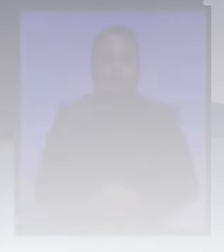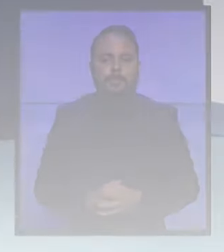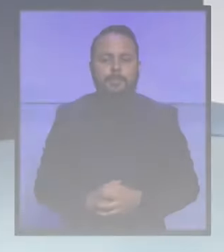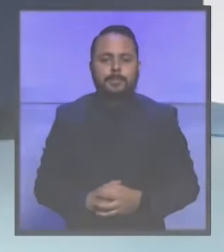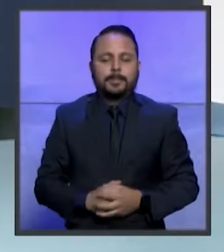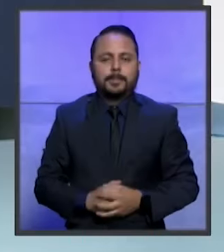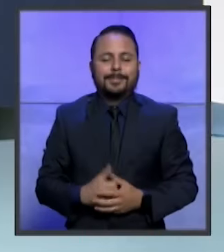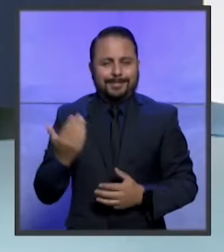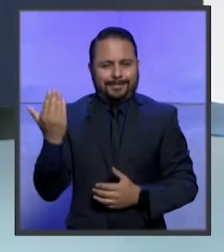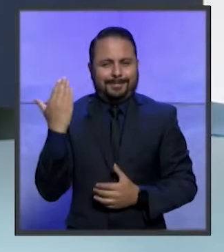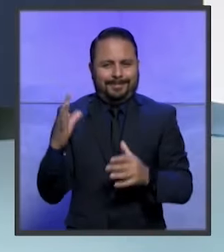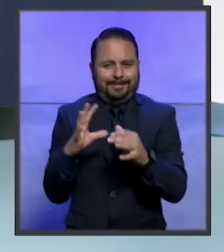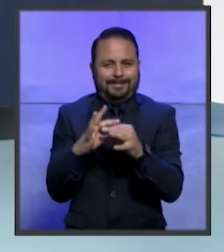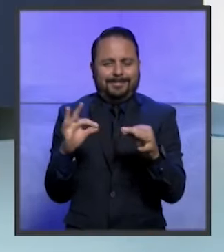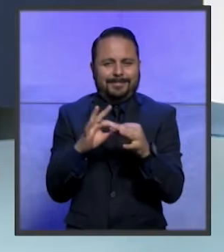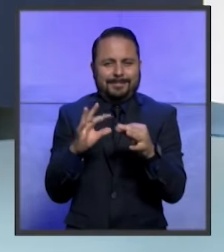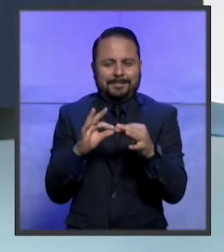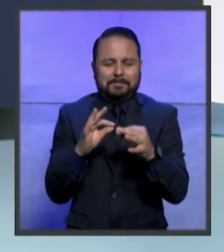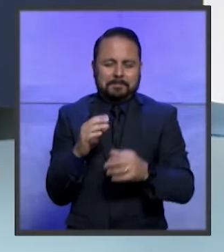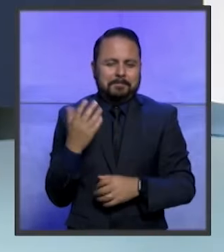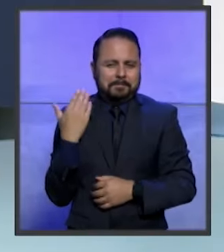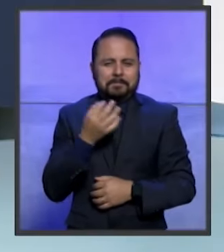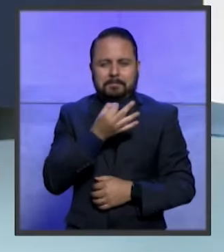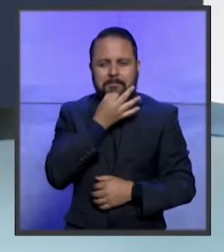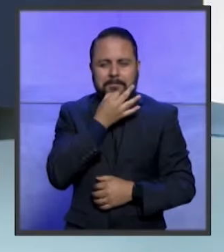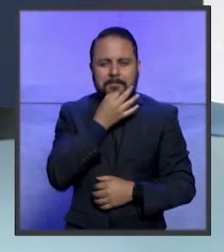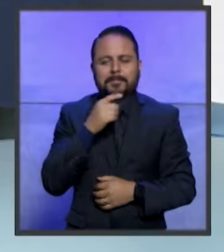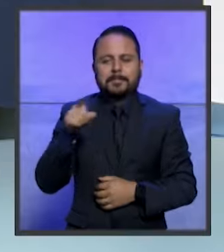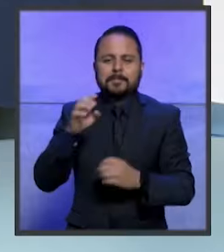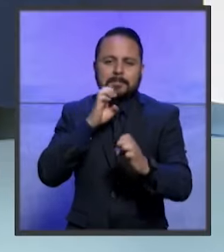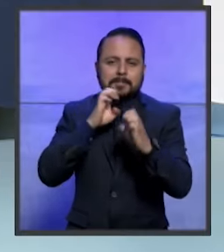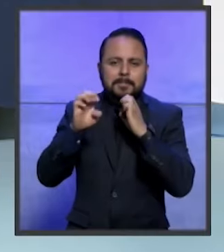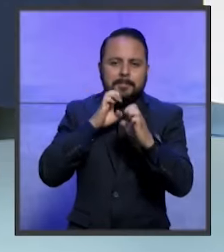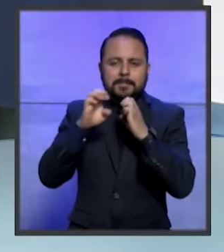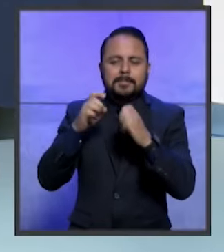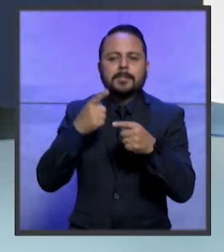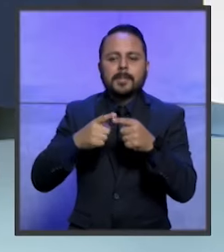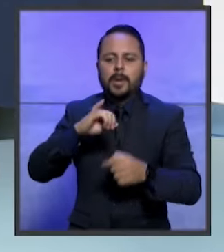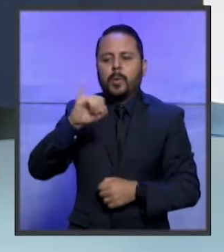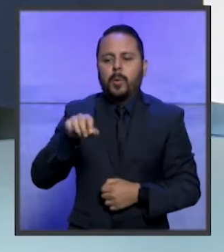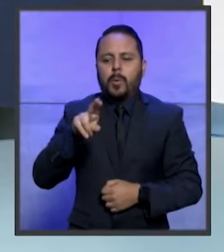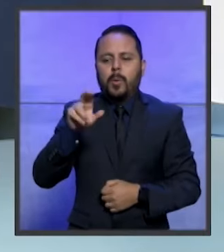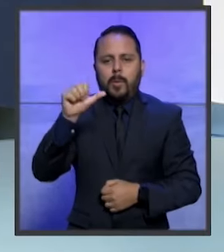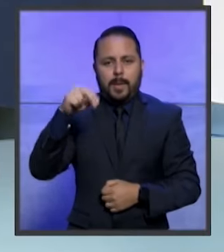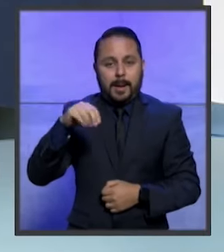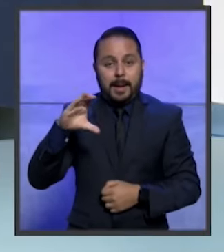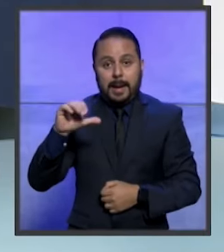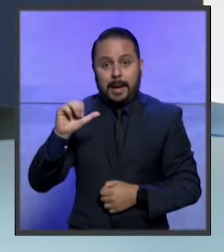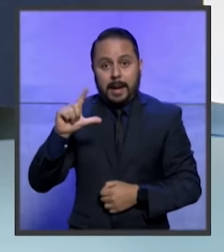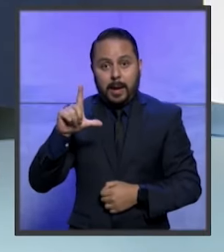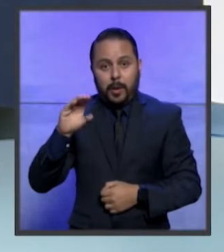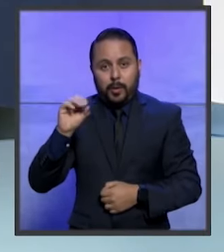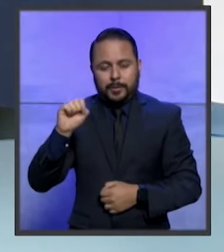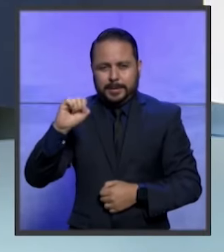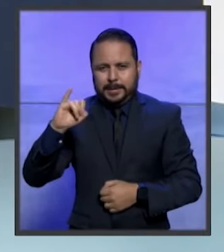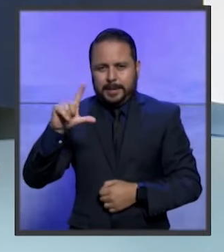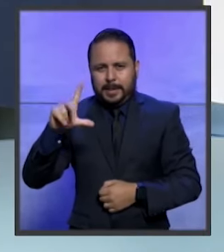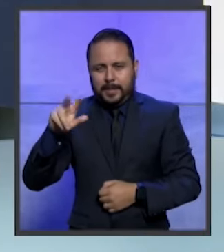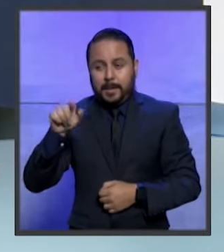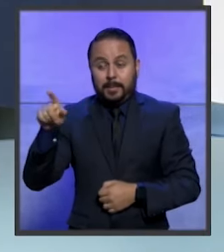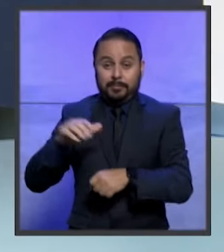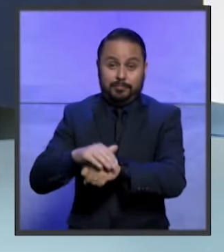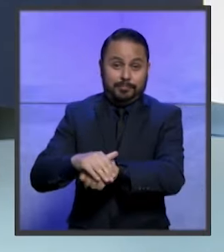acompaña y como le comentaba hace unos minutos nuestra entrevista será con Juan Carlos Silva adalla gran